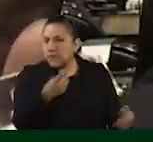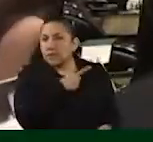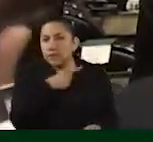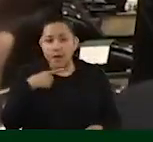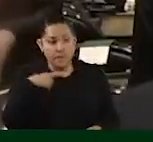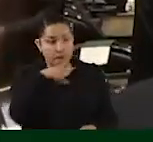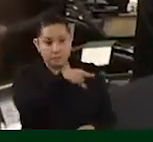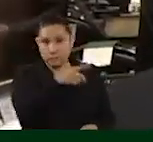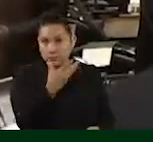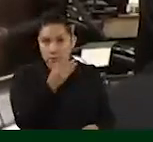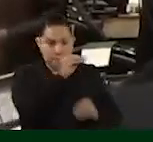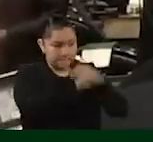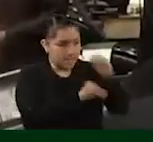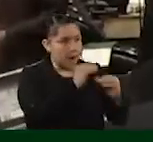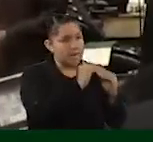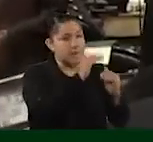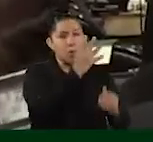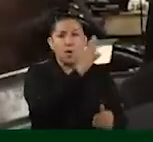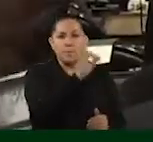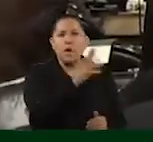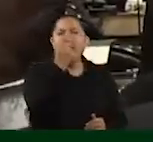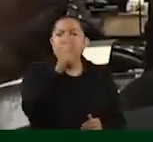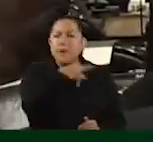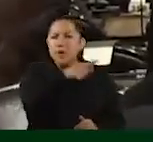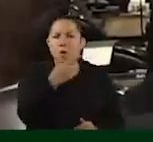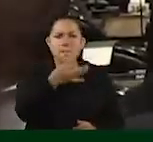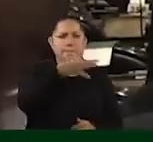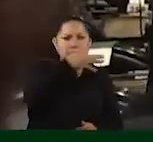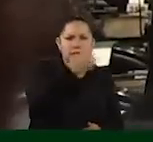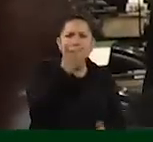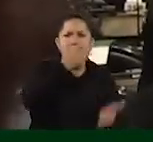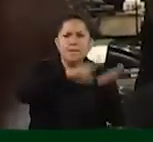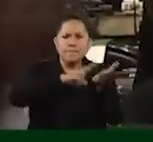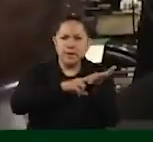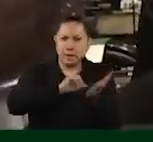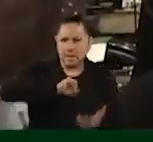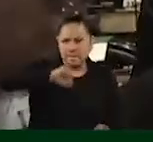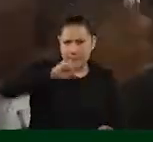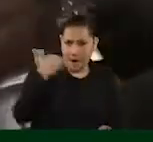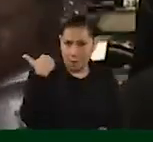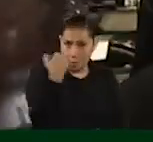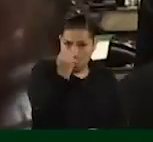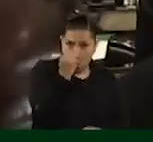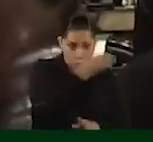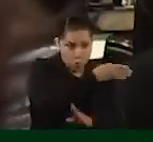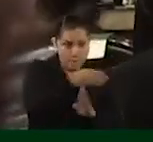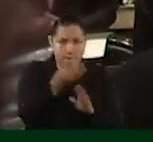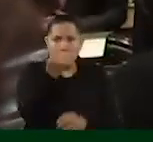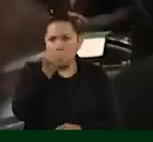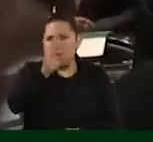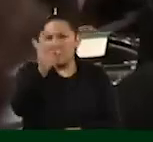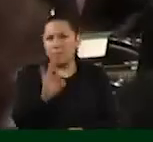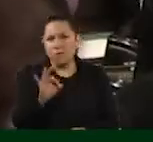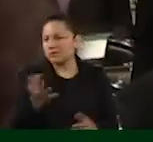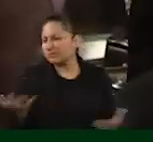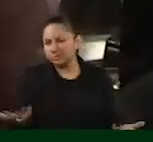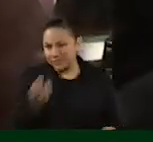junio la inflación de medicamentos es 9%. O sea, es obvio que va a ser un fracaso este nuevo experimento.